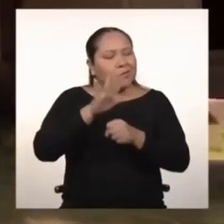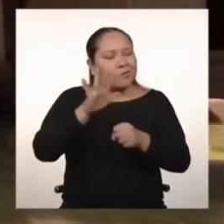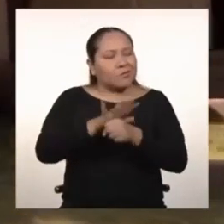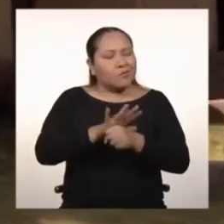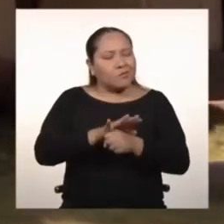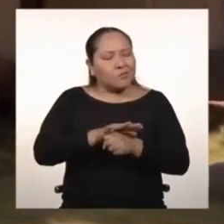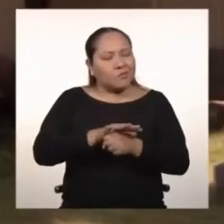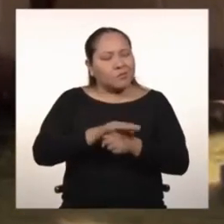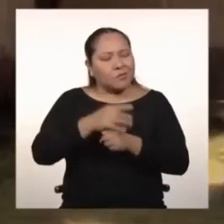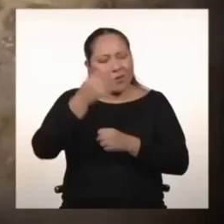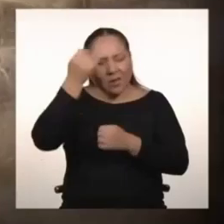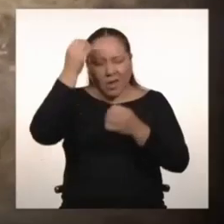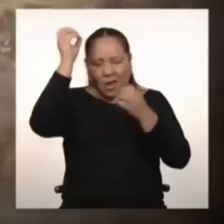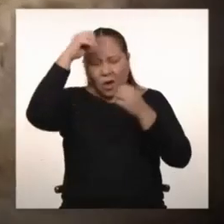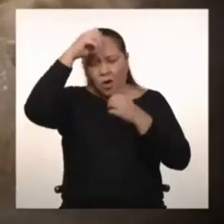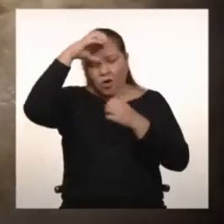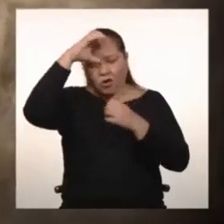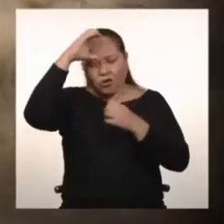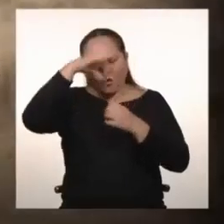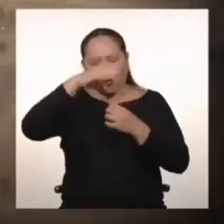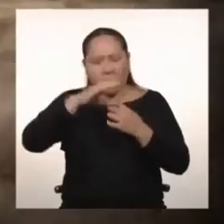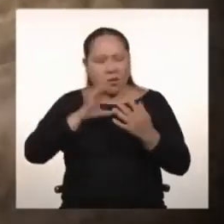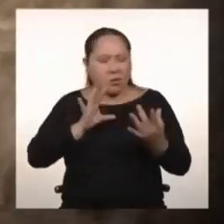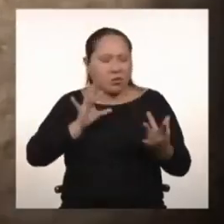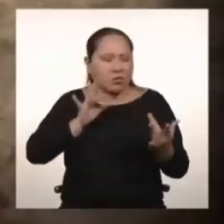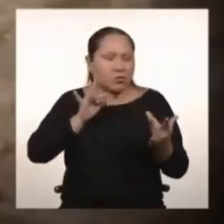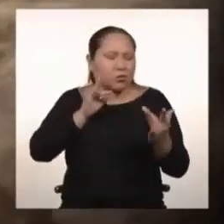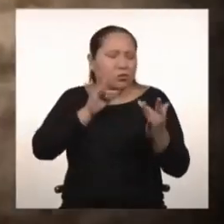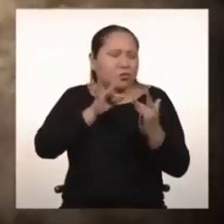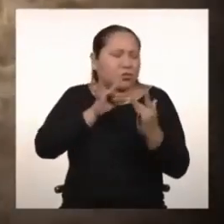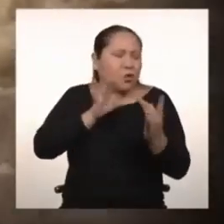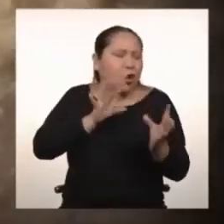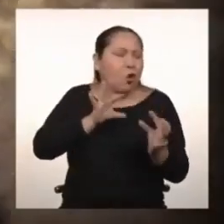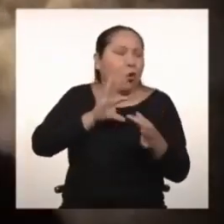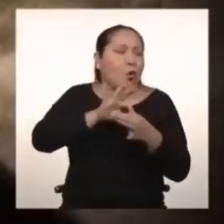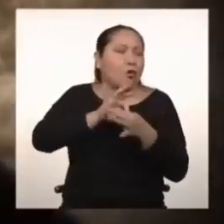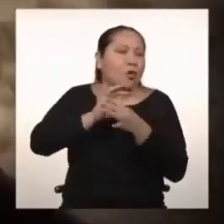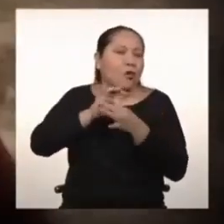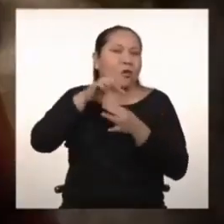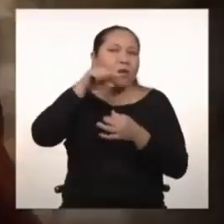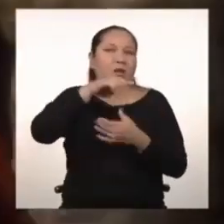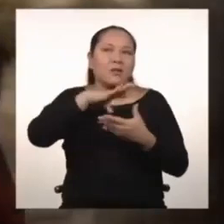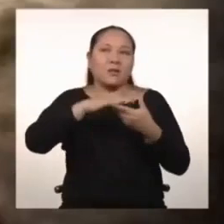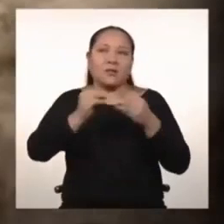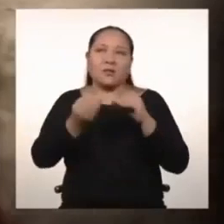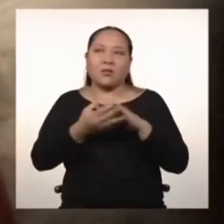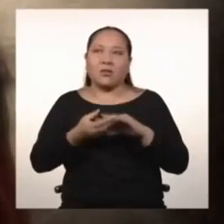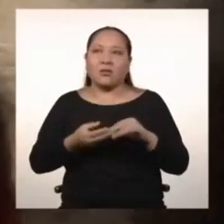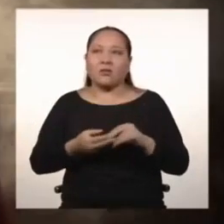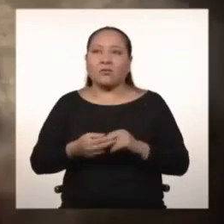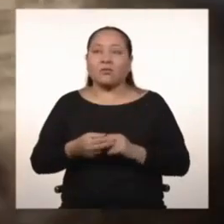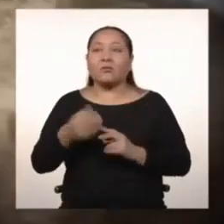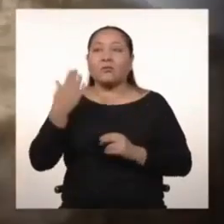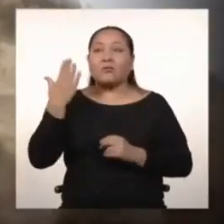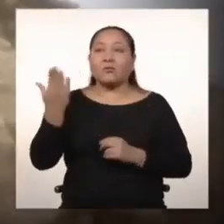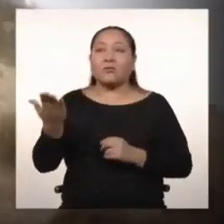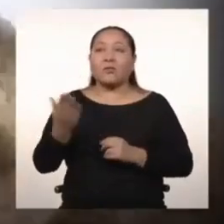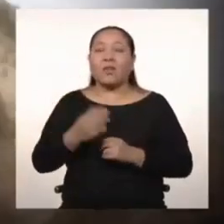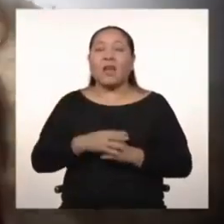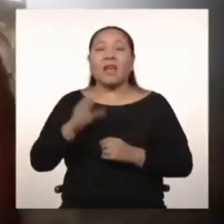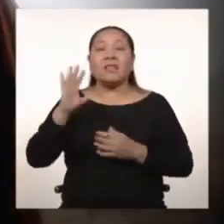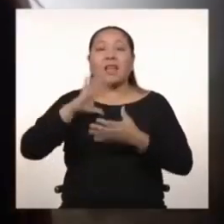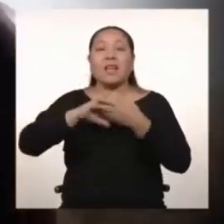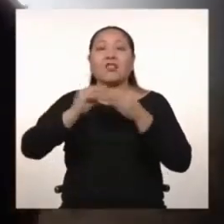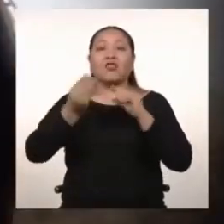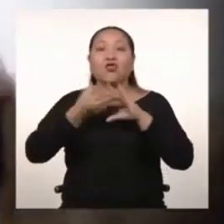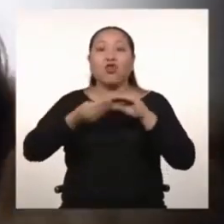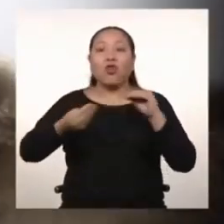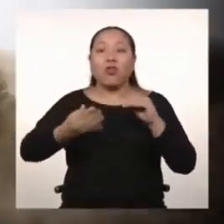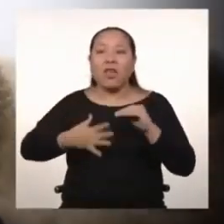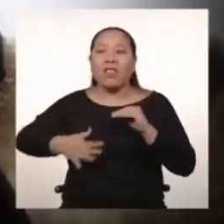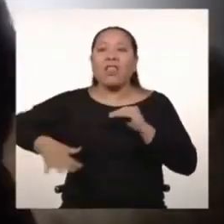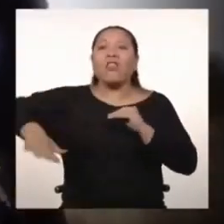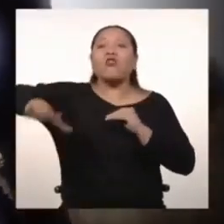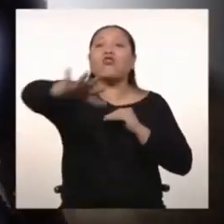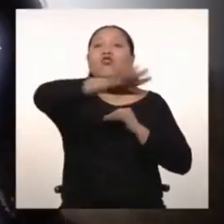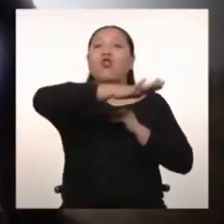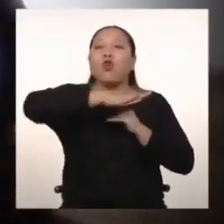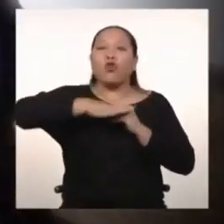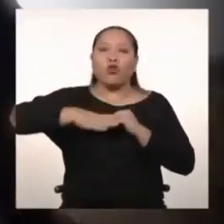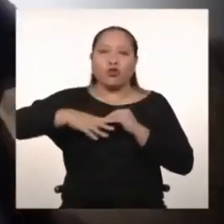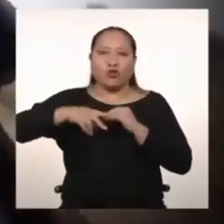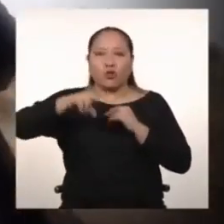a esta tierra y su pasado. Y nada ni nadie puede decirse el dueño de su nombre e historia, pues nos pertenece a todos en